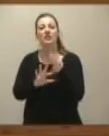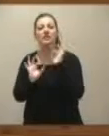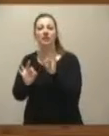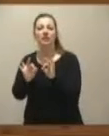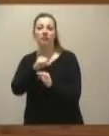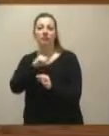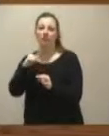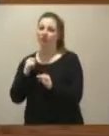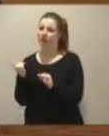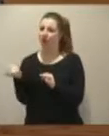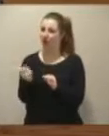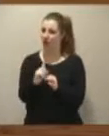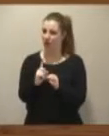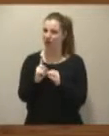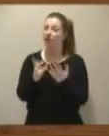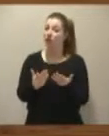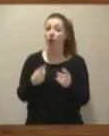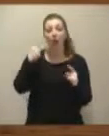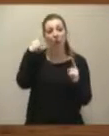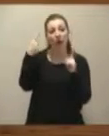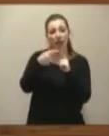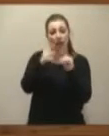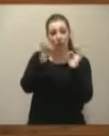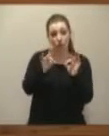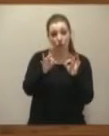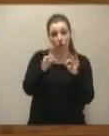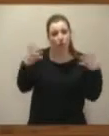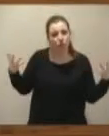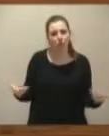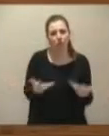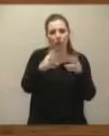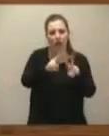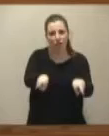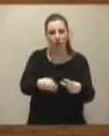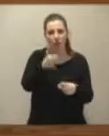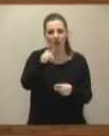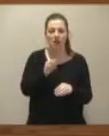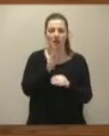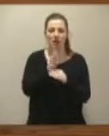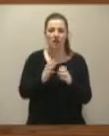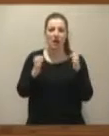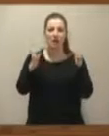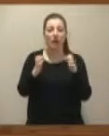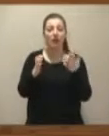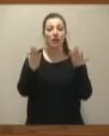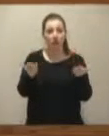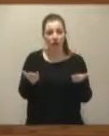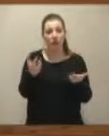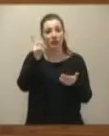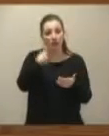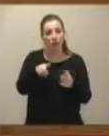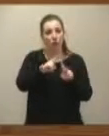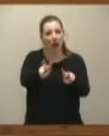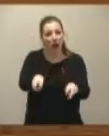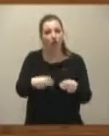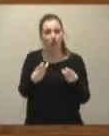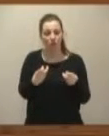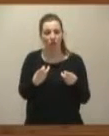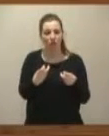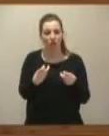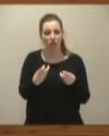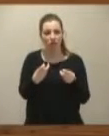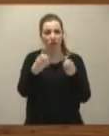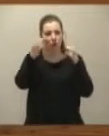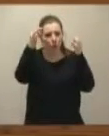particulares. Esos eran los objetivos que nos guiaron a impulsar aquella reforma en esta Cámara. Y una reforma que